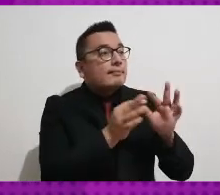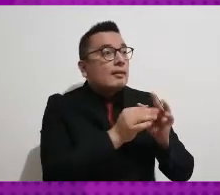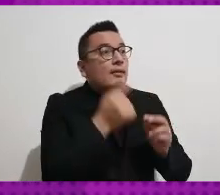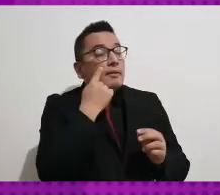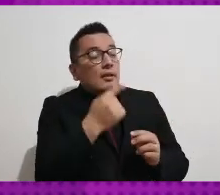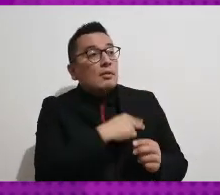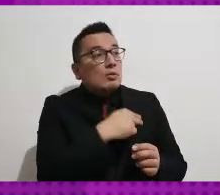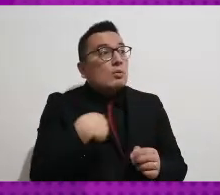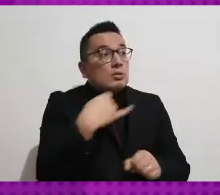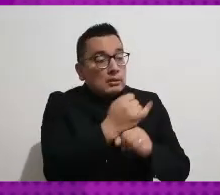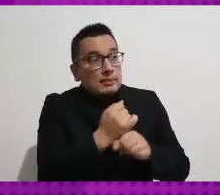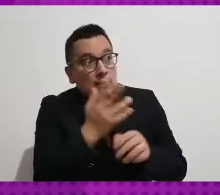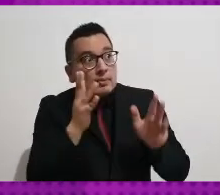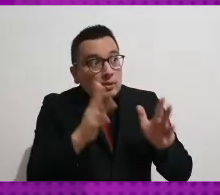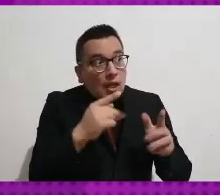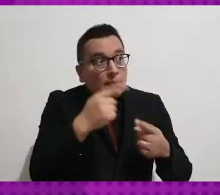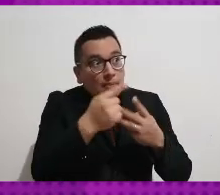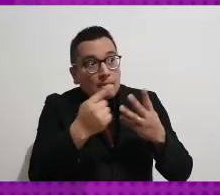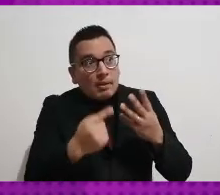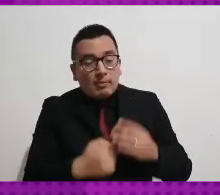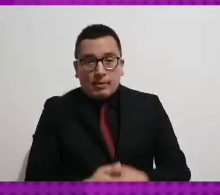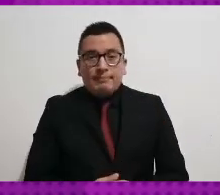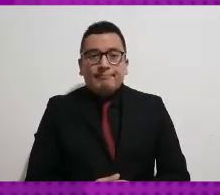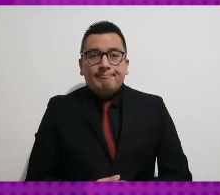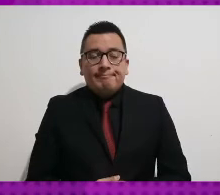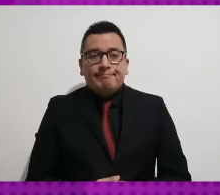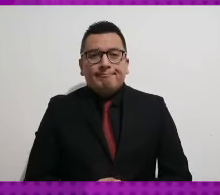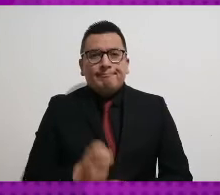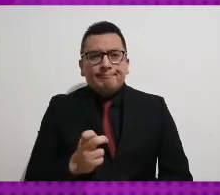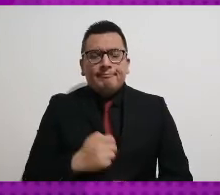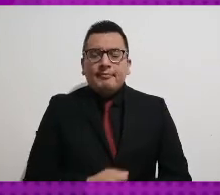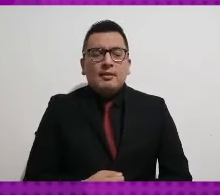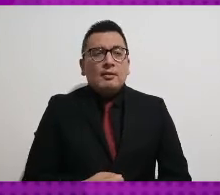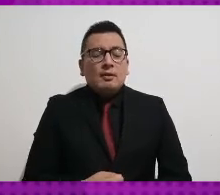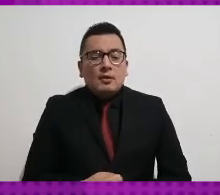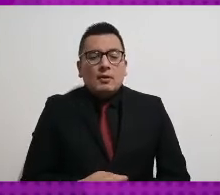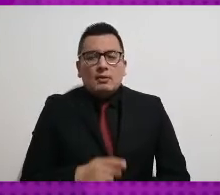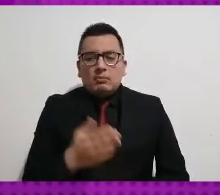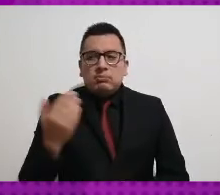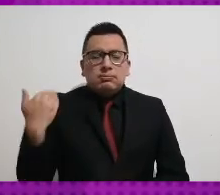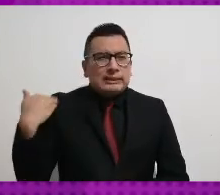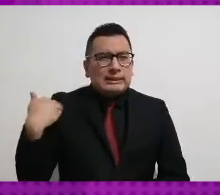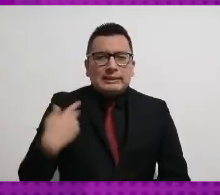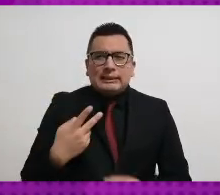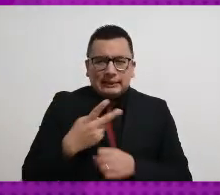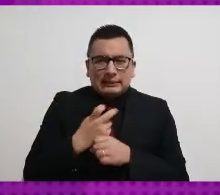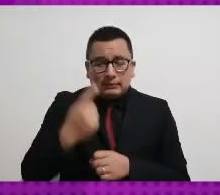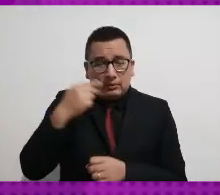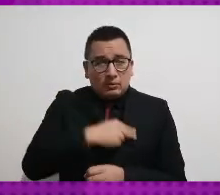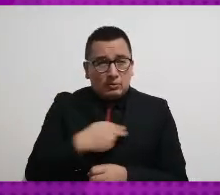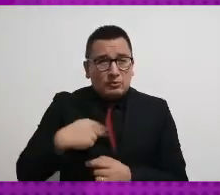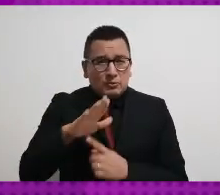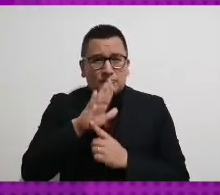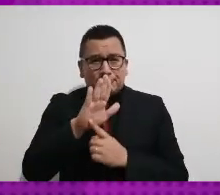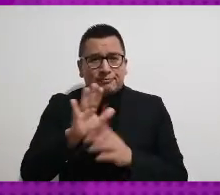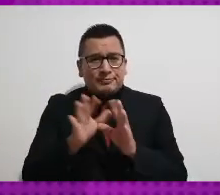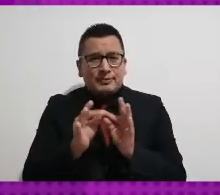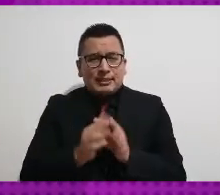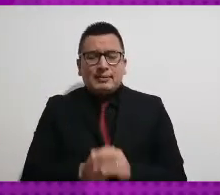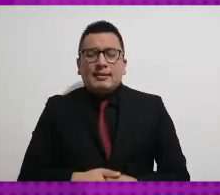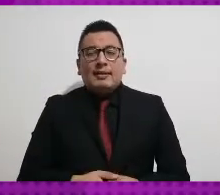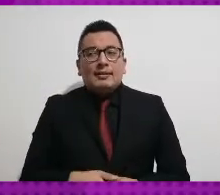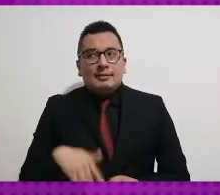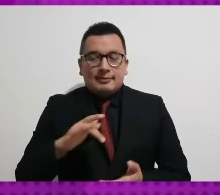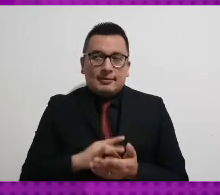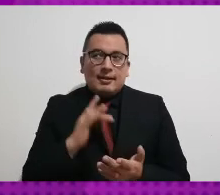ya entrando en materia de investigación como corresponde. Nos da mucho gusto que nos dé la oportunidad para dar a conocer esta herramienta que para